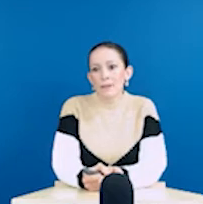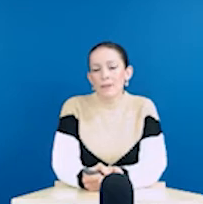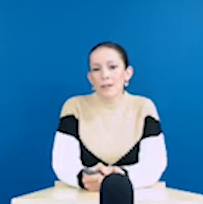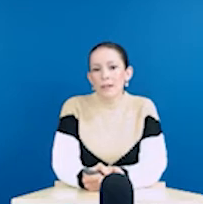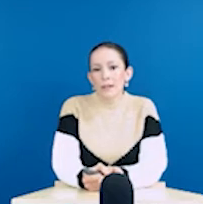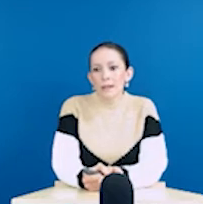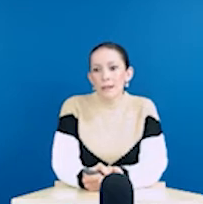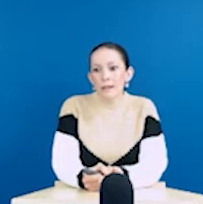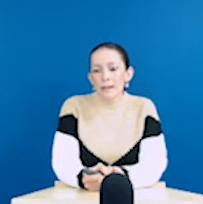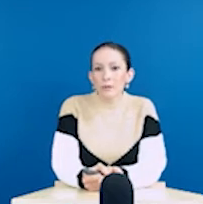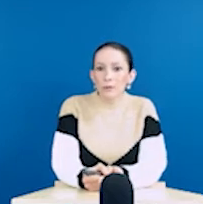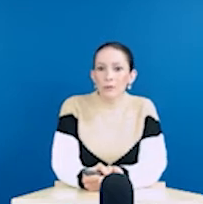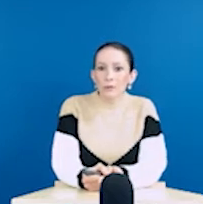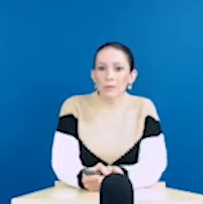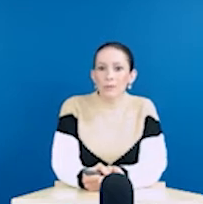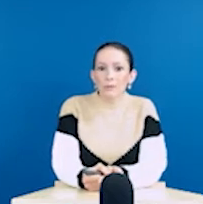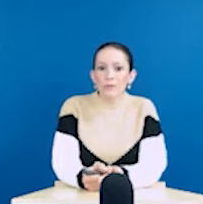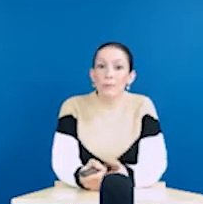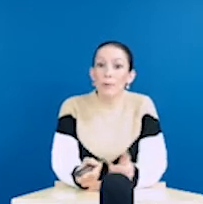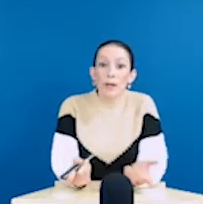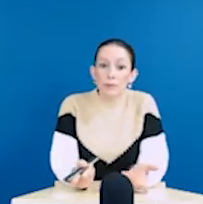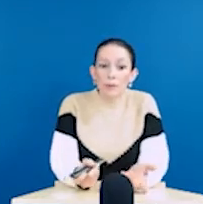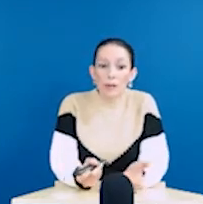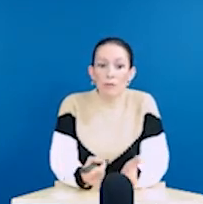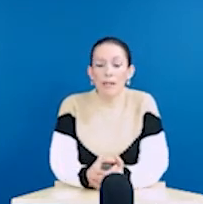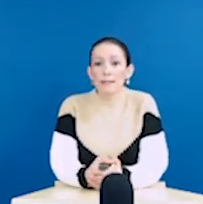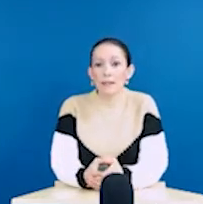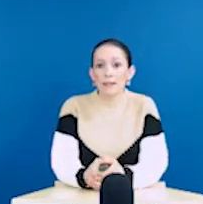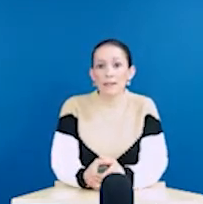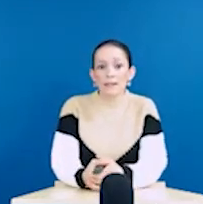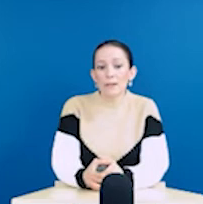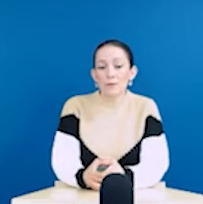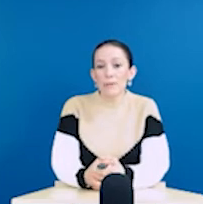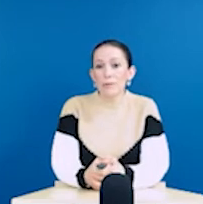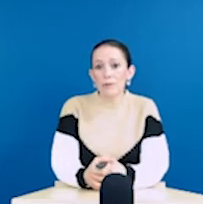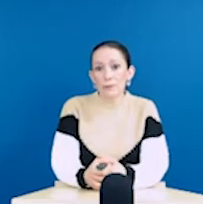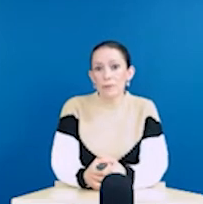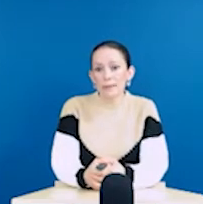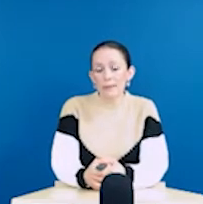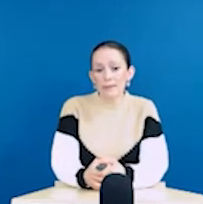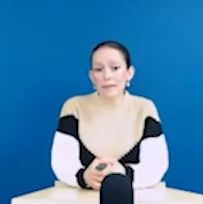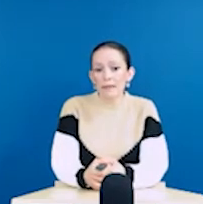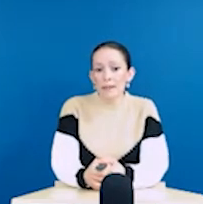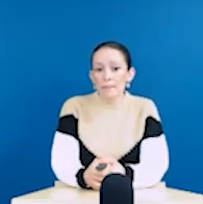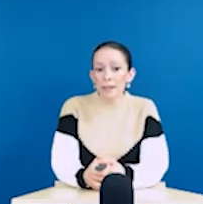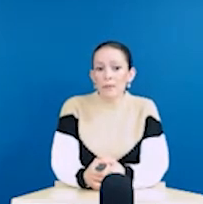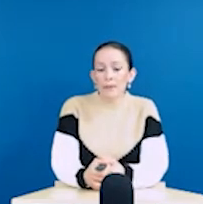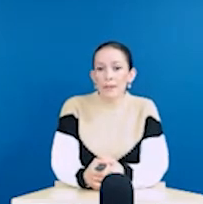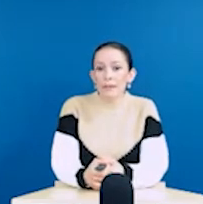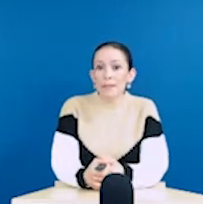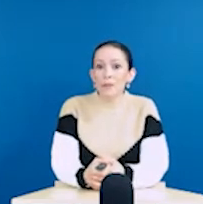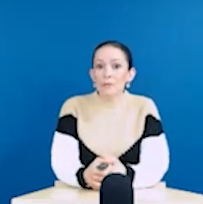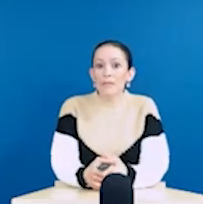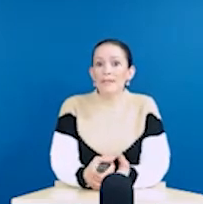ser claros. Nosotros no podemos evaluar las características de una deposición de un paciente,